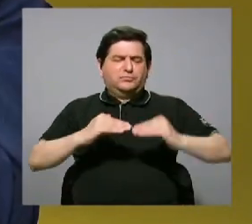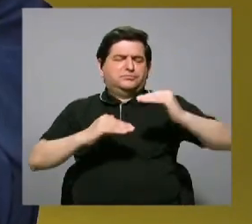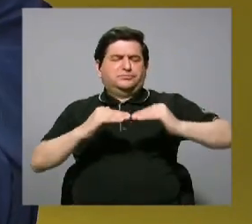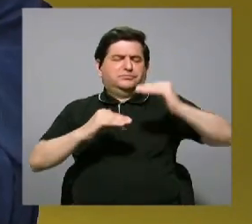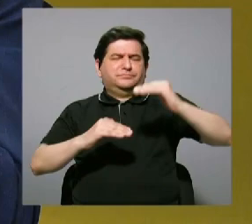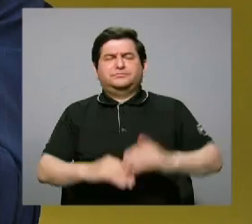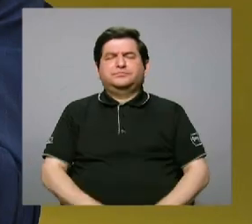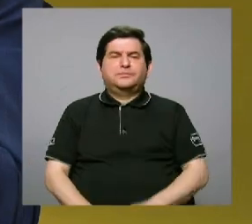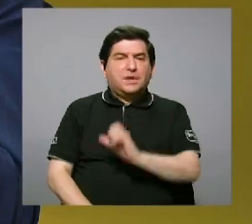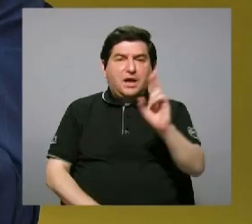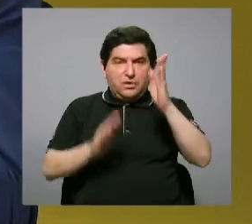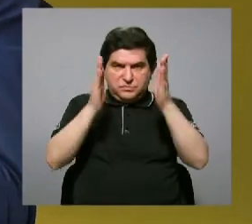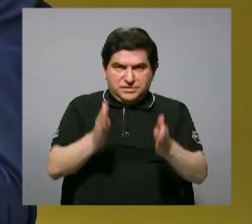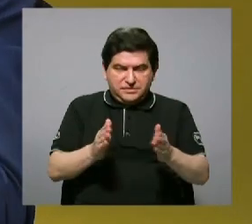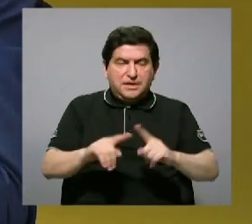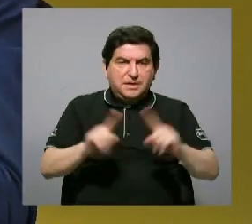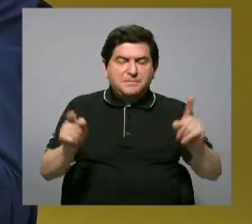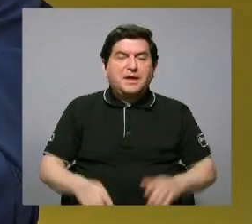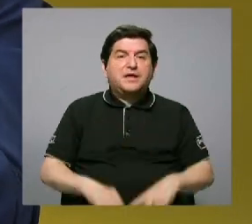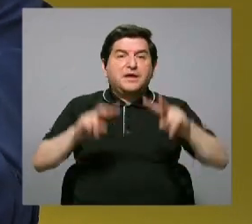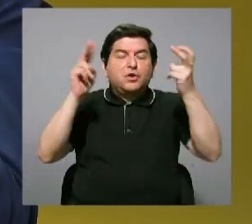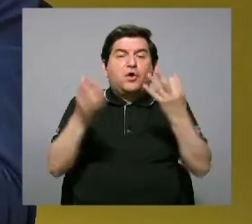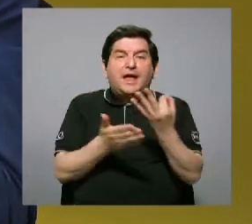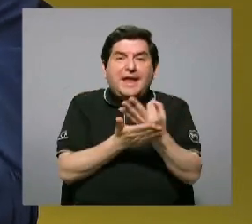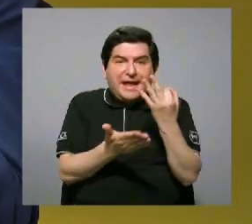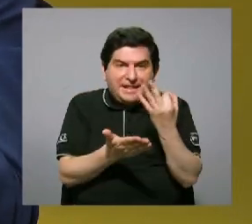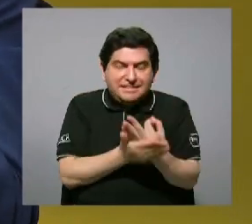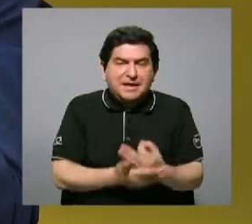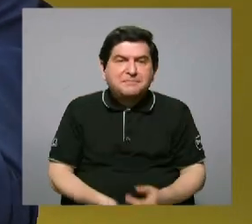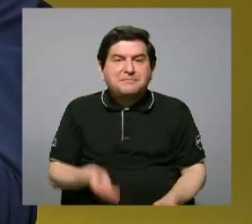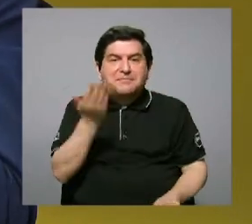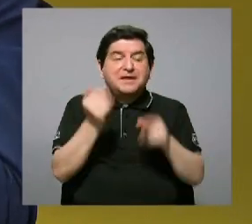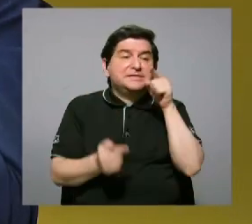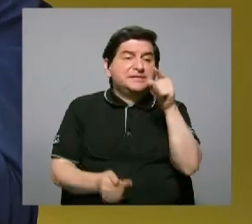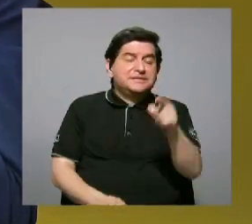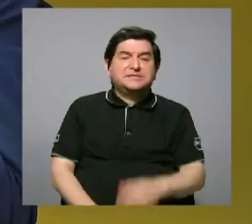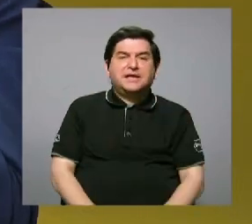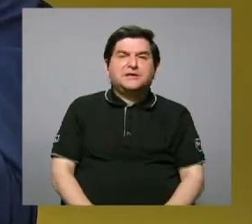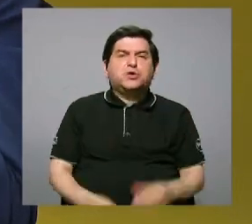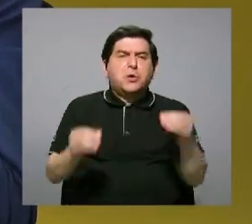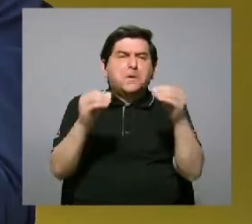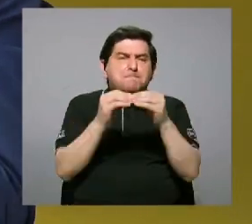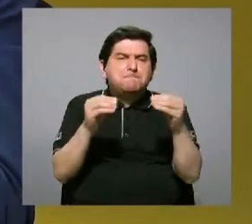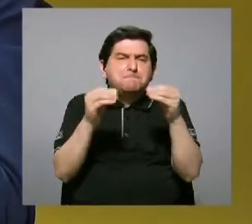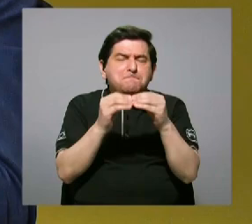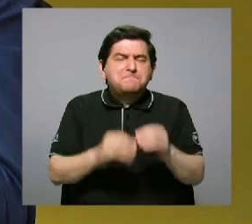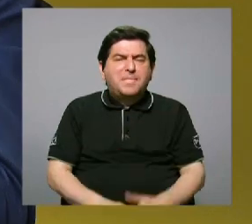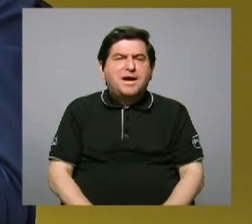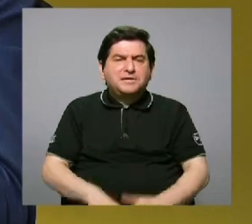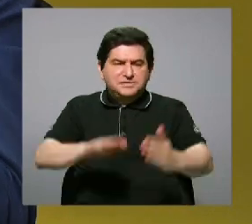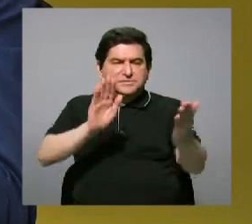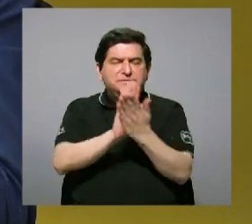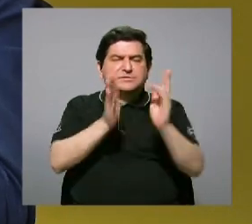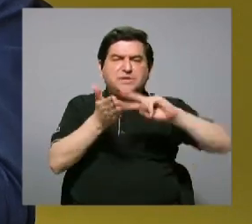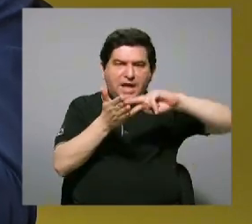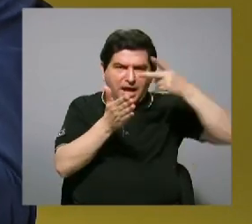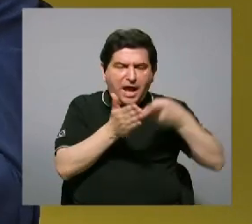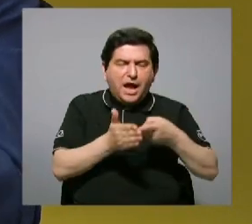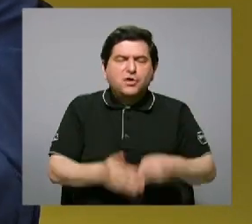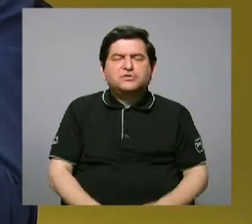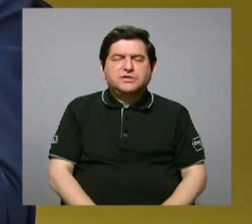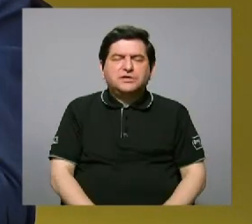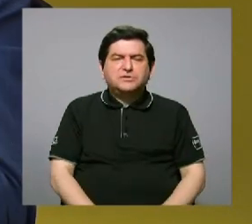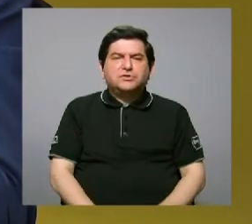promedio, pero en materia financiera han estado más expuestos a conceptos financieros y